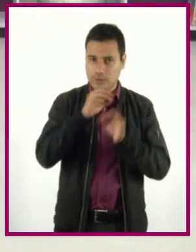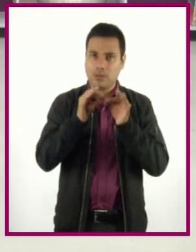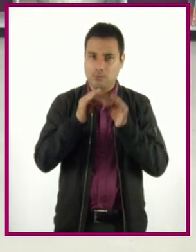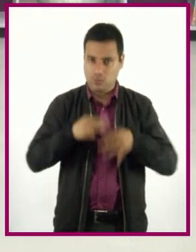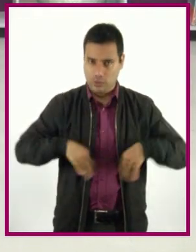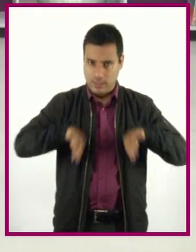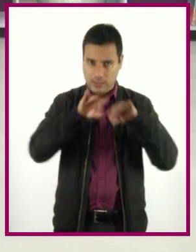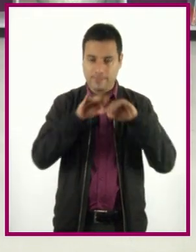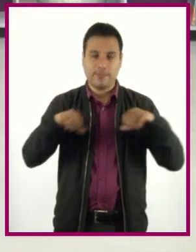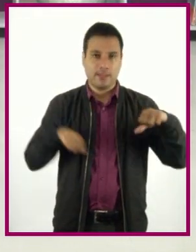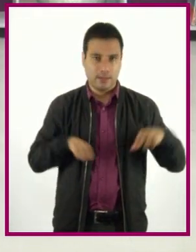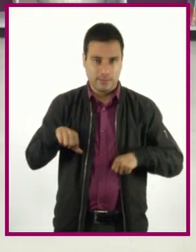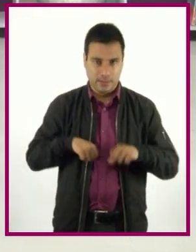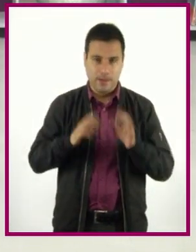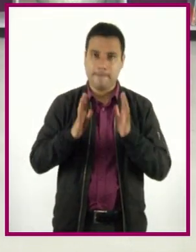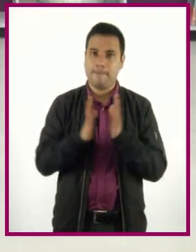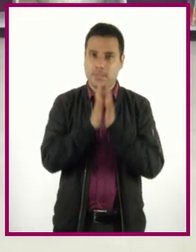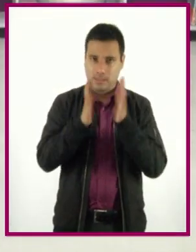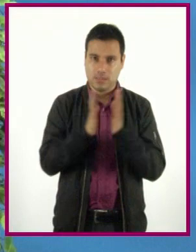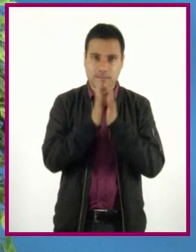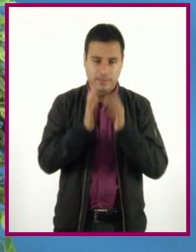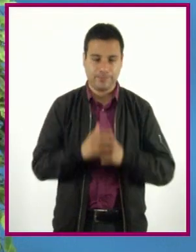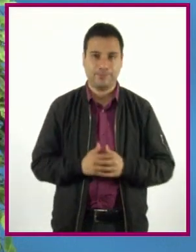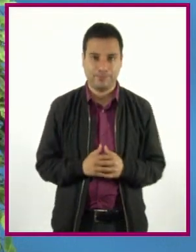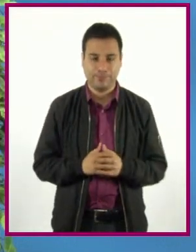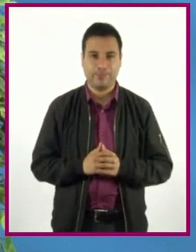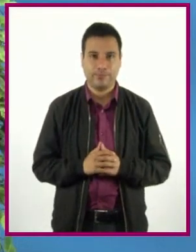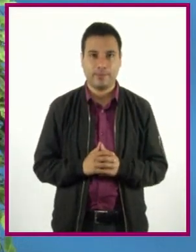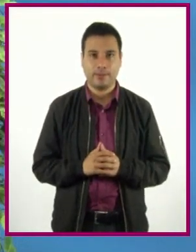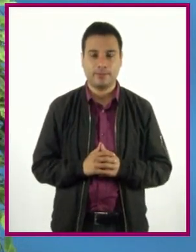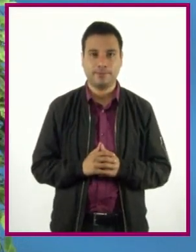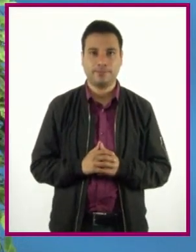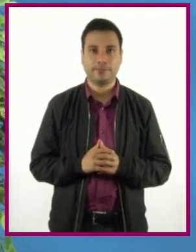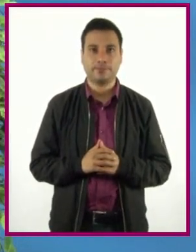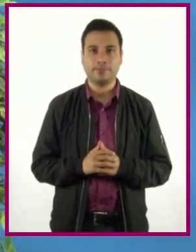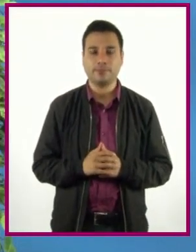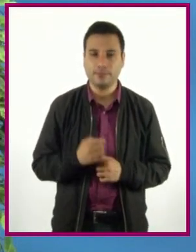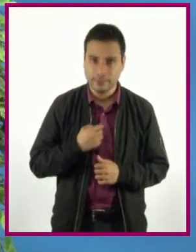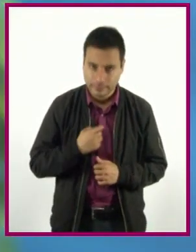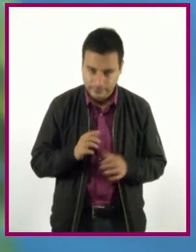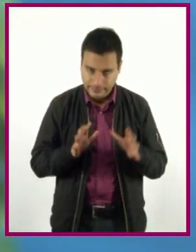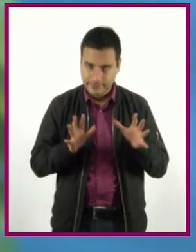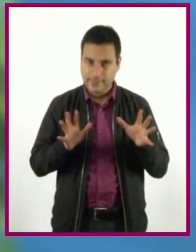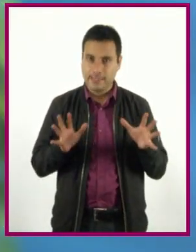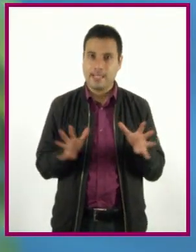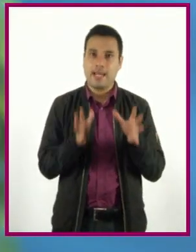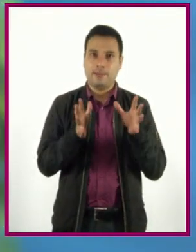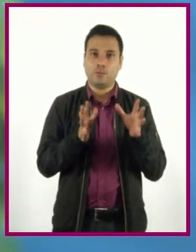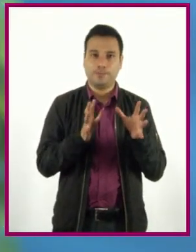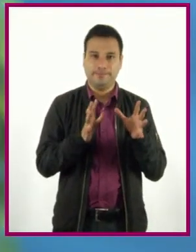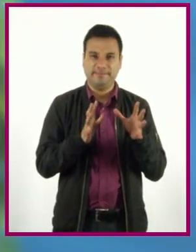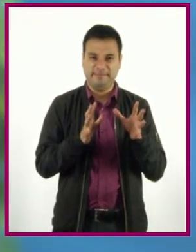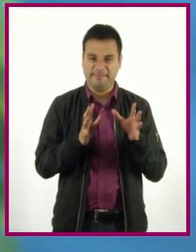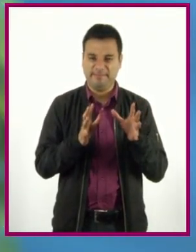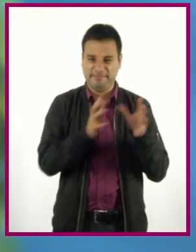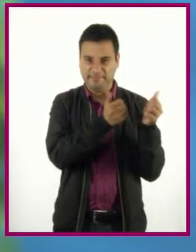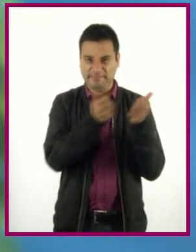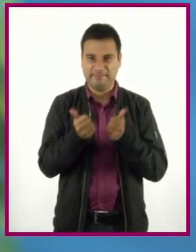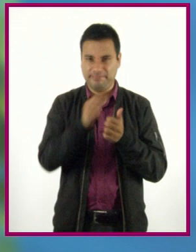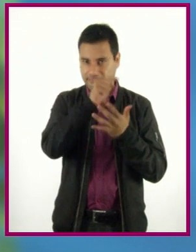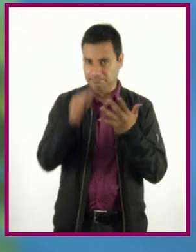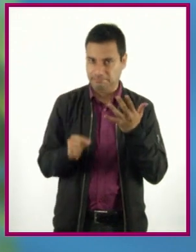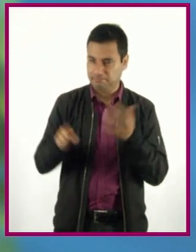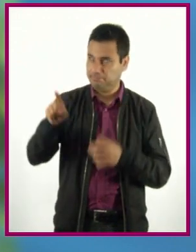actividades planteadas a lo largo de la sesión. Por ello, les invito a tener cerca su libro de texto, cuaderno